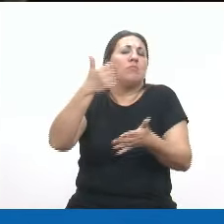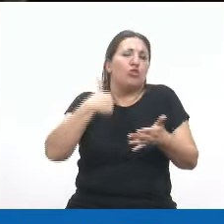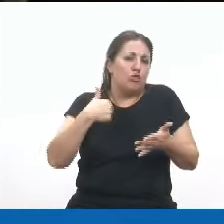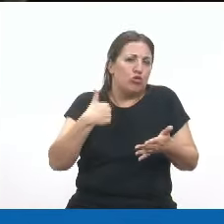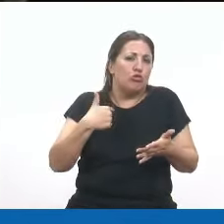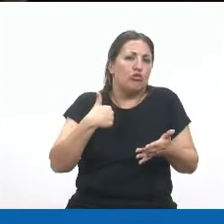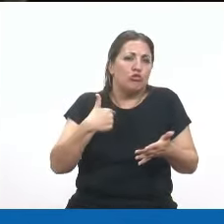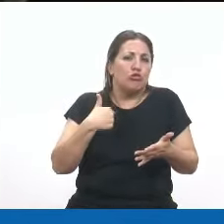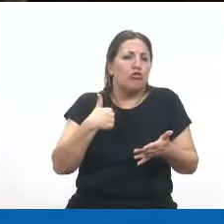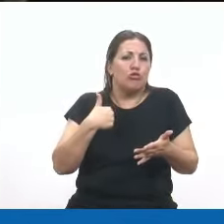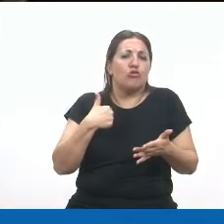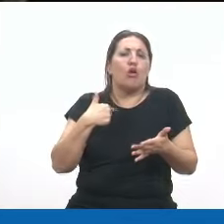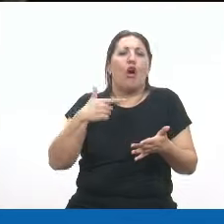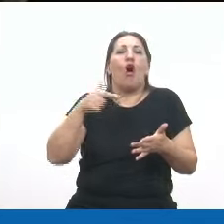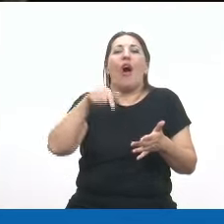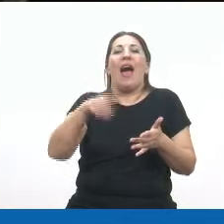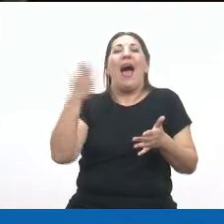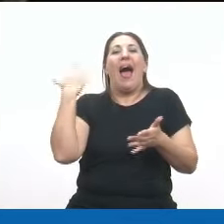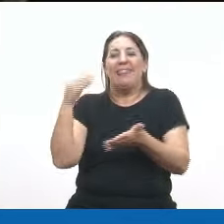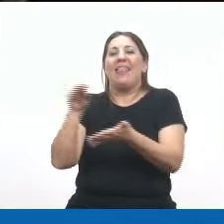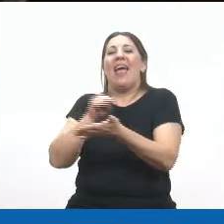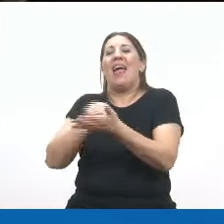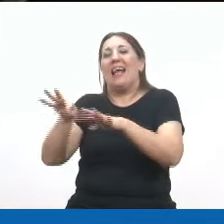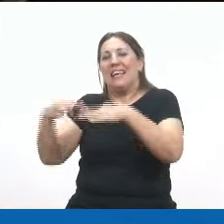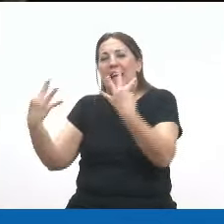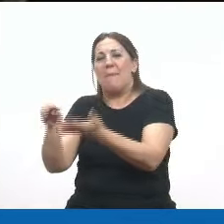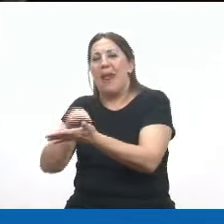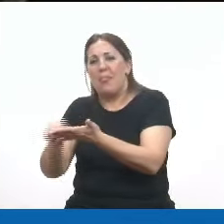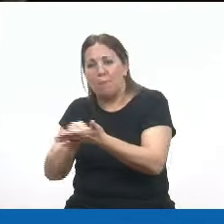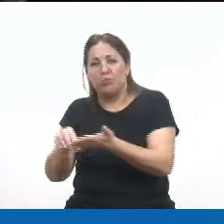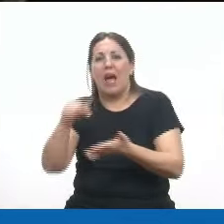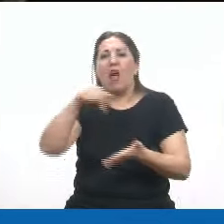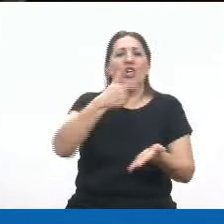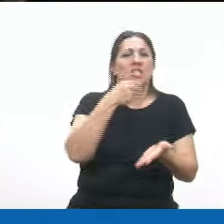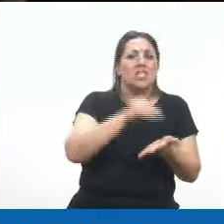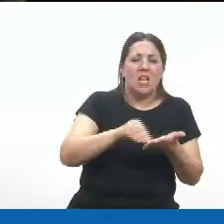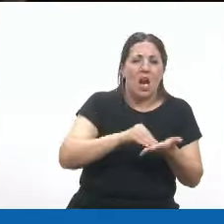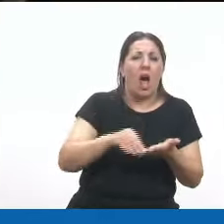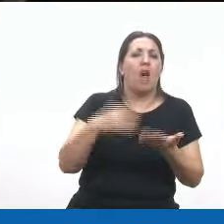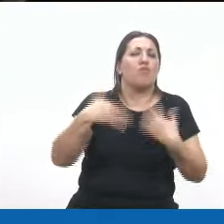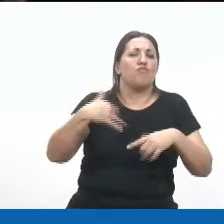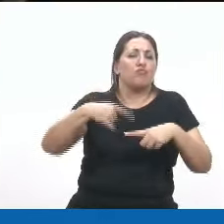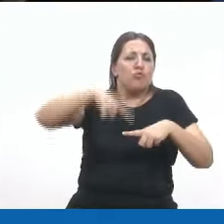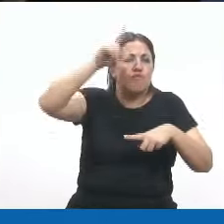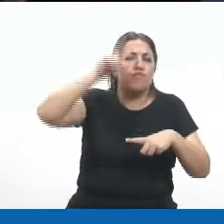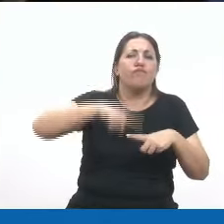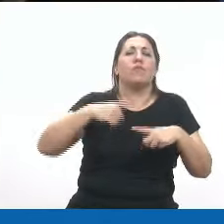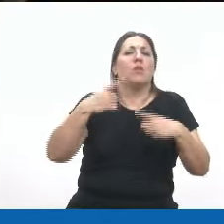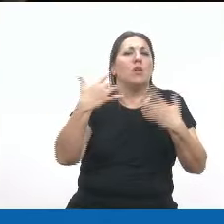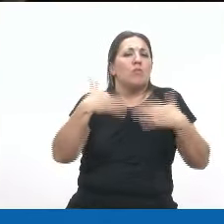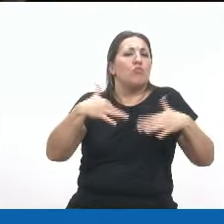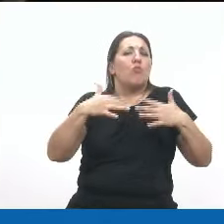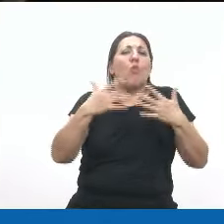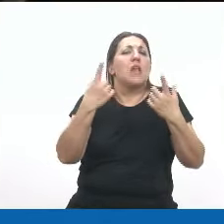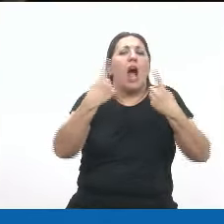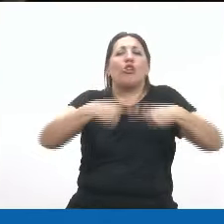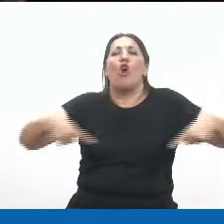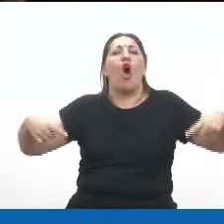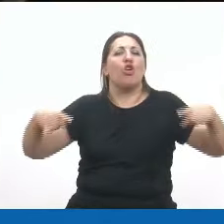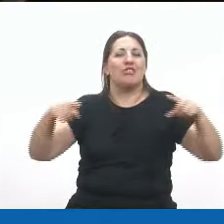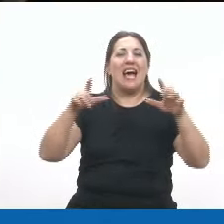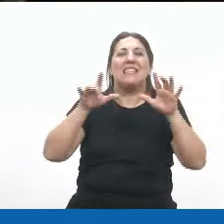he pasado por este senado y en la cámara de diputados por grandes e jornadas legislativas de todo tipo pero